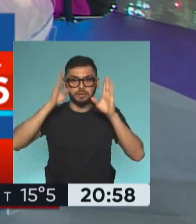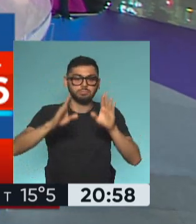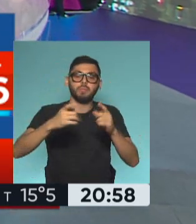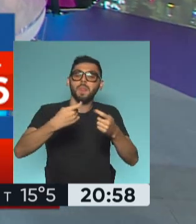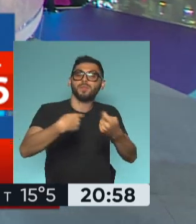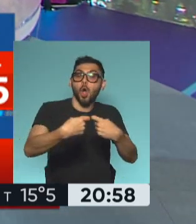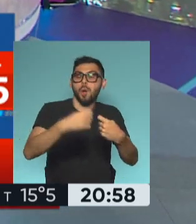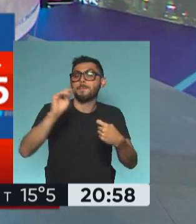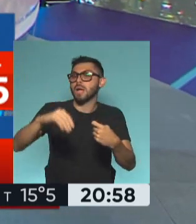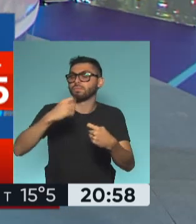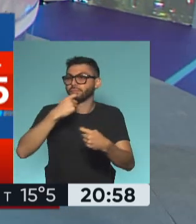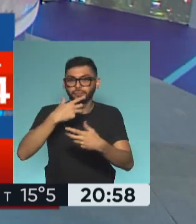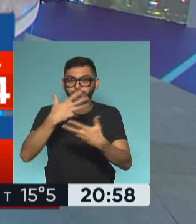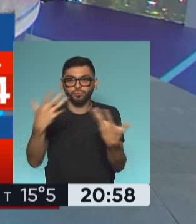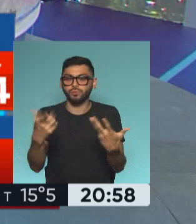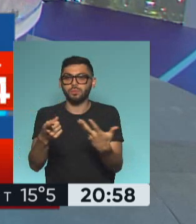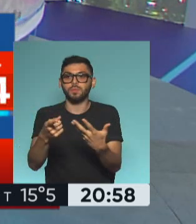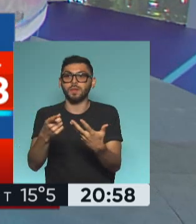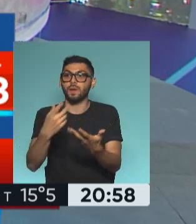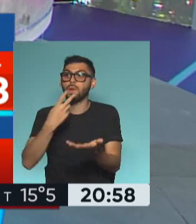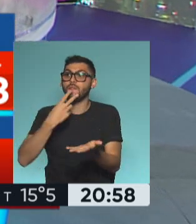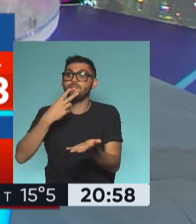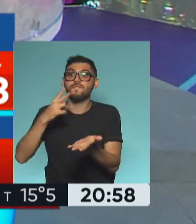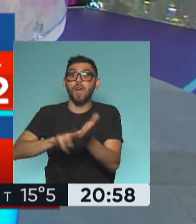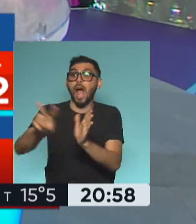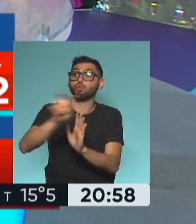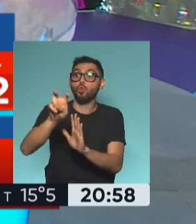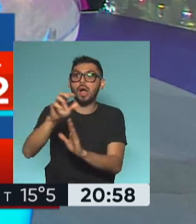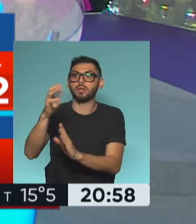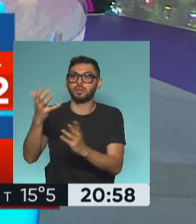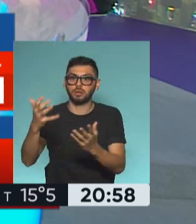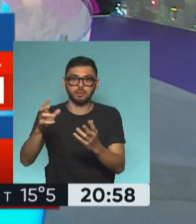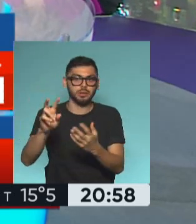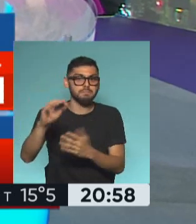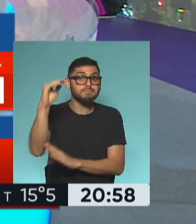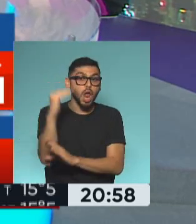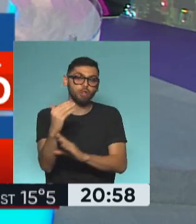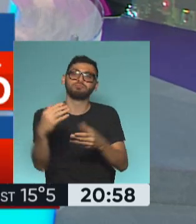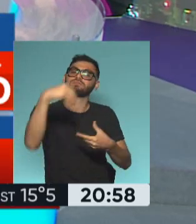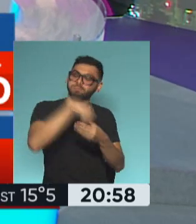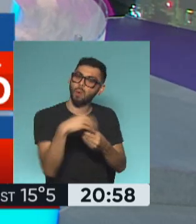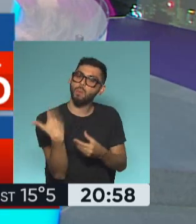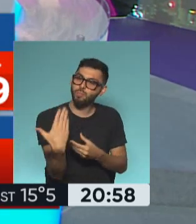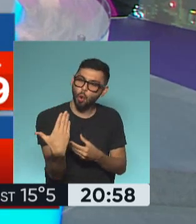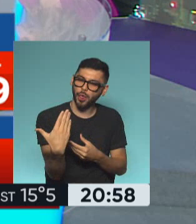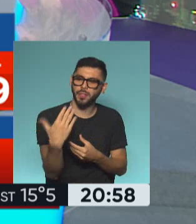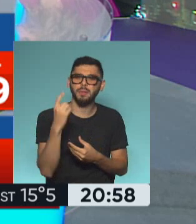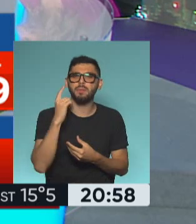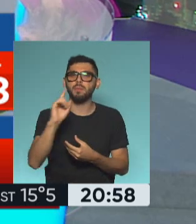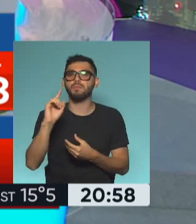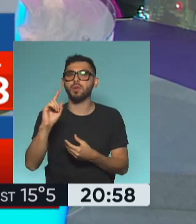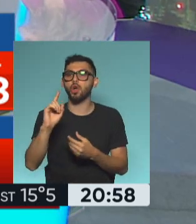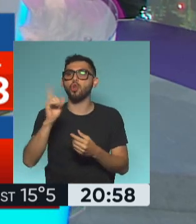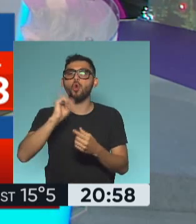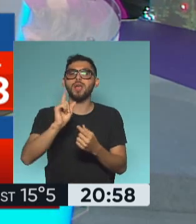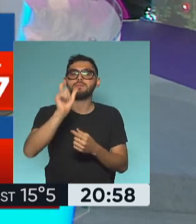que estén perjudicados en términos de facturación. Y si querés podemos repasar... Sin apoyos directamente al individuo